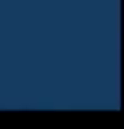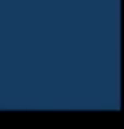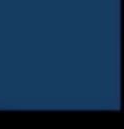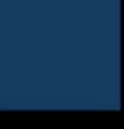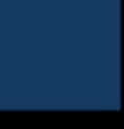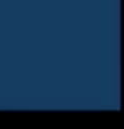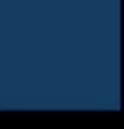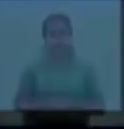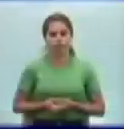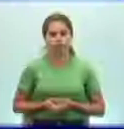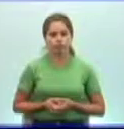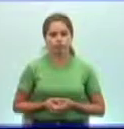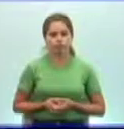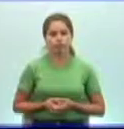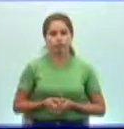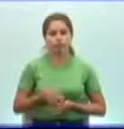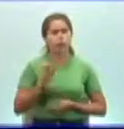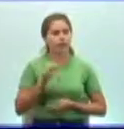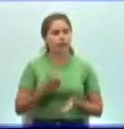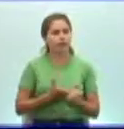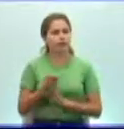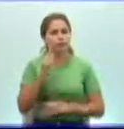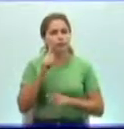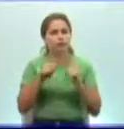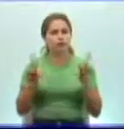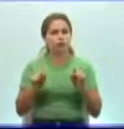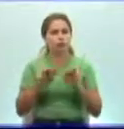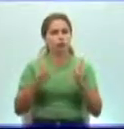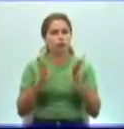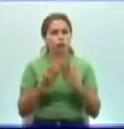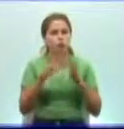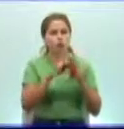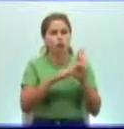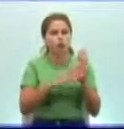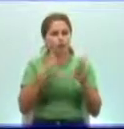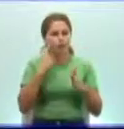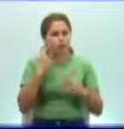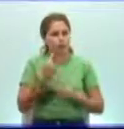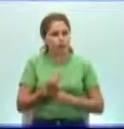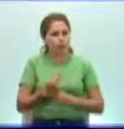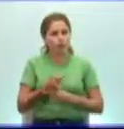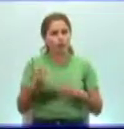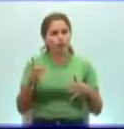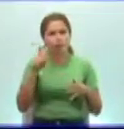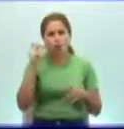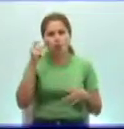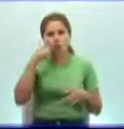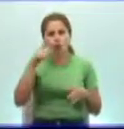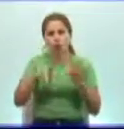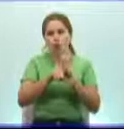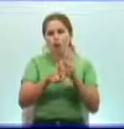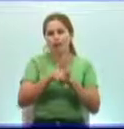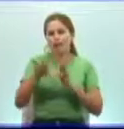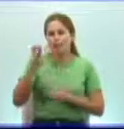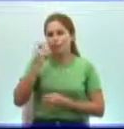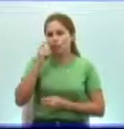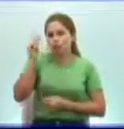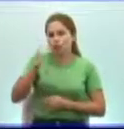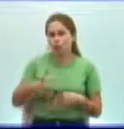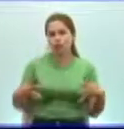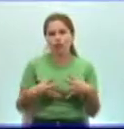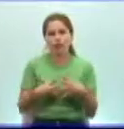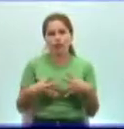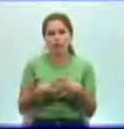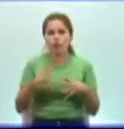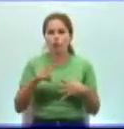Bien, seguimos entonces en diapositiva y estos elementos que vamos a establecer como conclusión de la ley de Ohm. Bueno, primero es que se relaciona